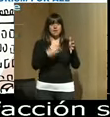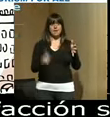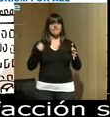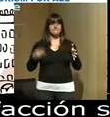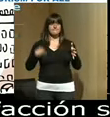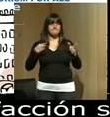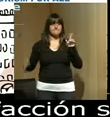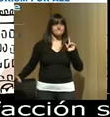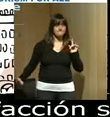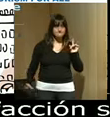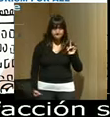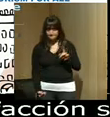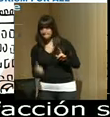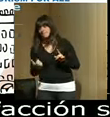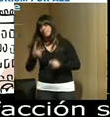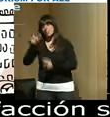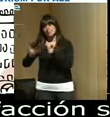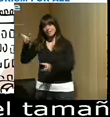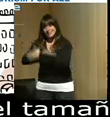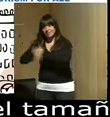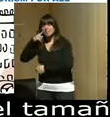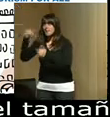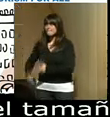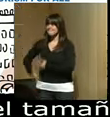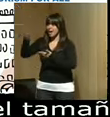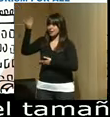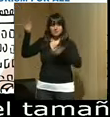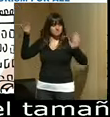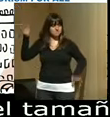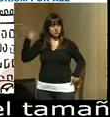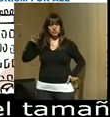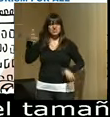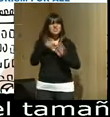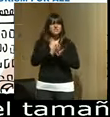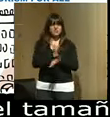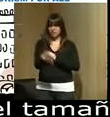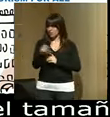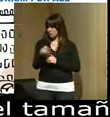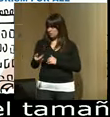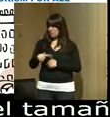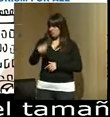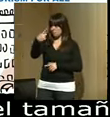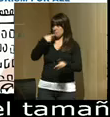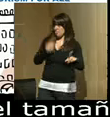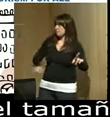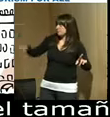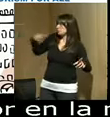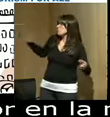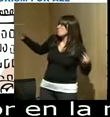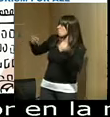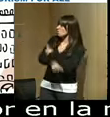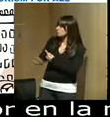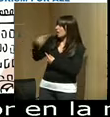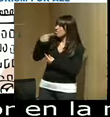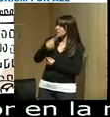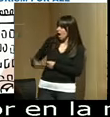muestra de personas con discapacidad que con las personas con discapacidad. ¿Esto qué significa? Alguien me puede decir, bueno, Ricardo, esto va en contra de